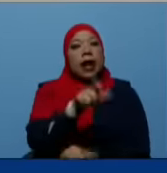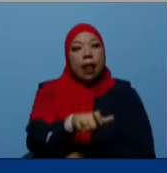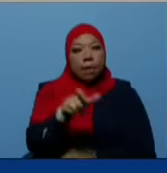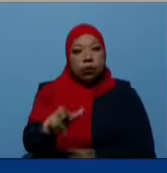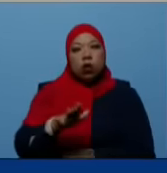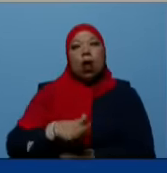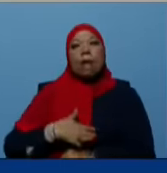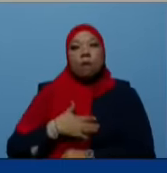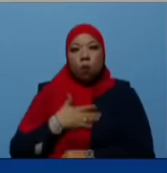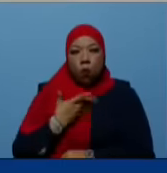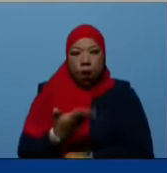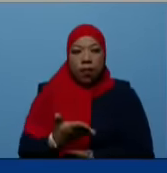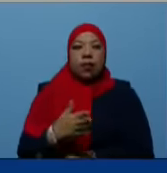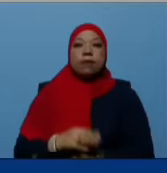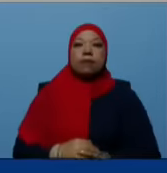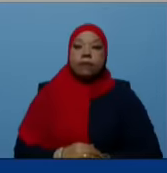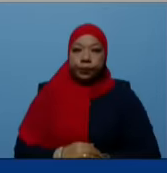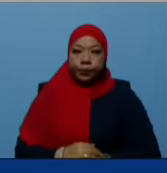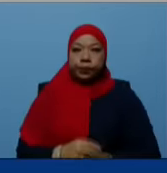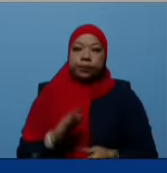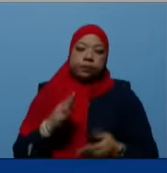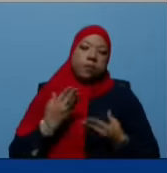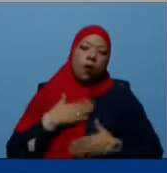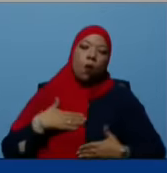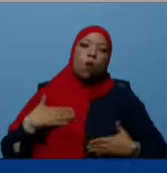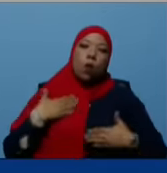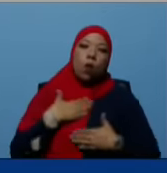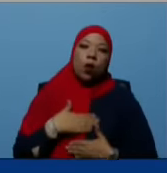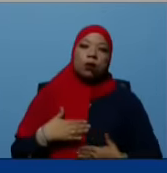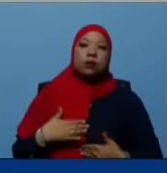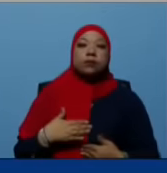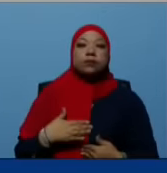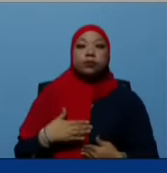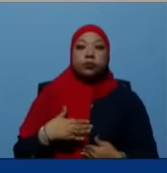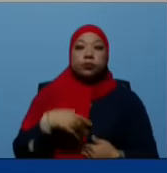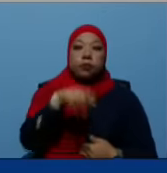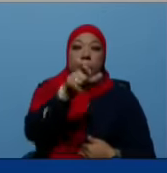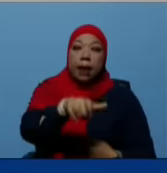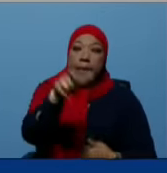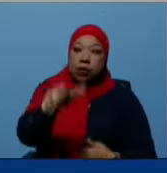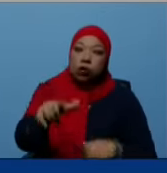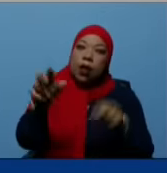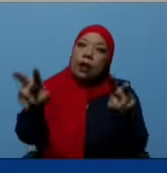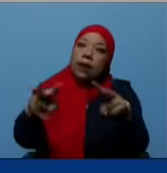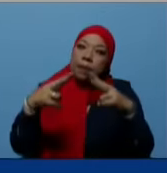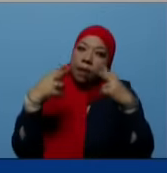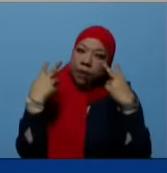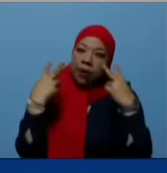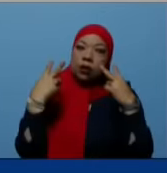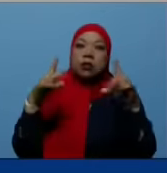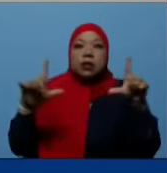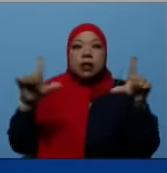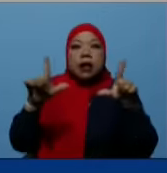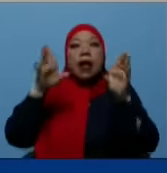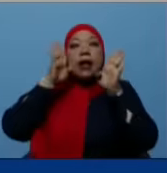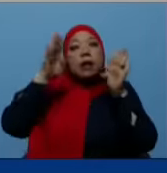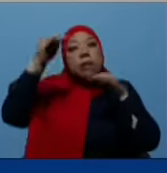Nuestro pueblo, como le consta a todos los que me ven y me escuchan,